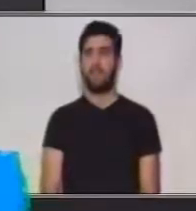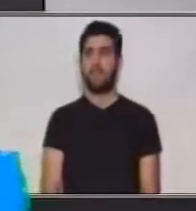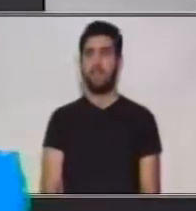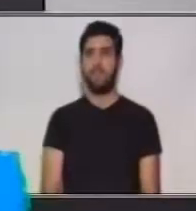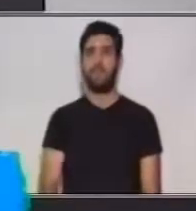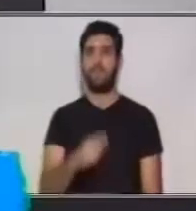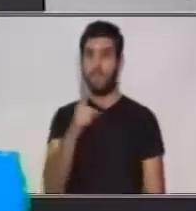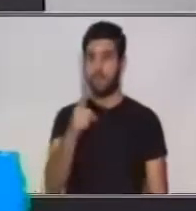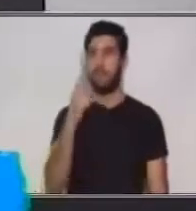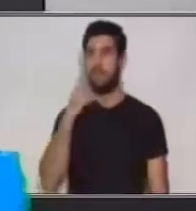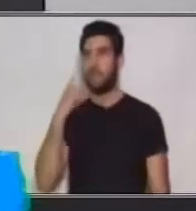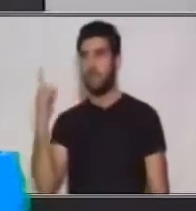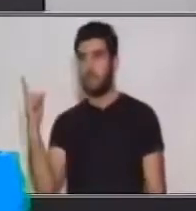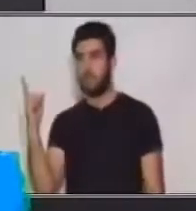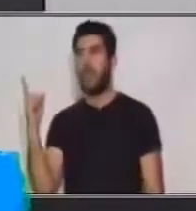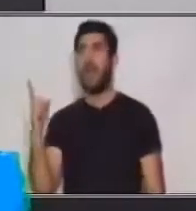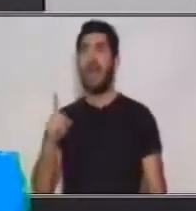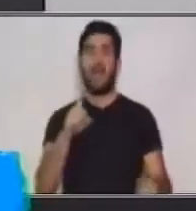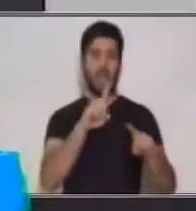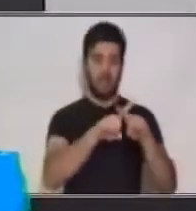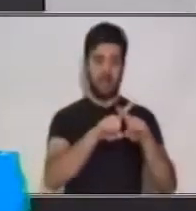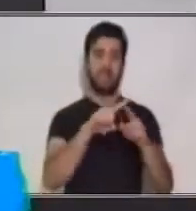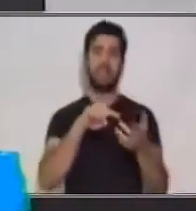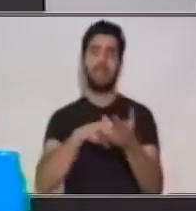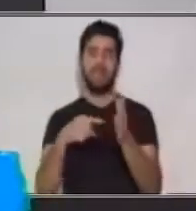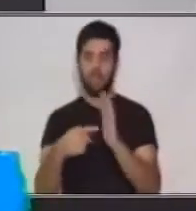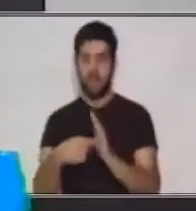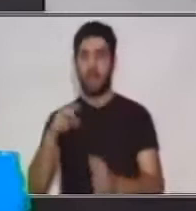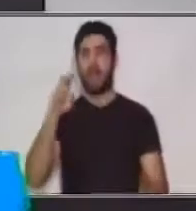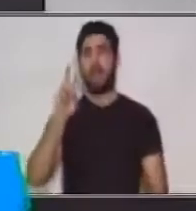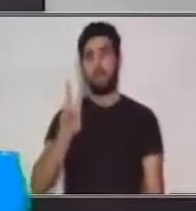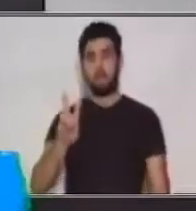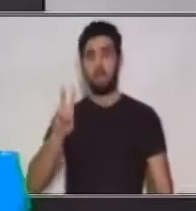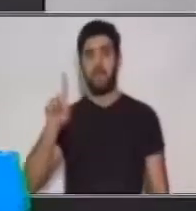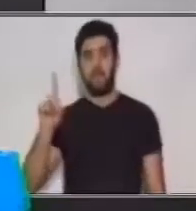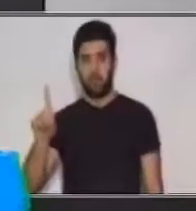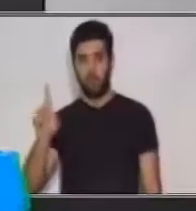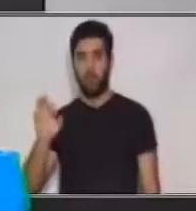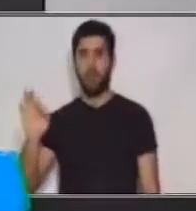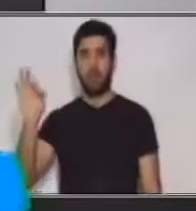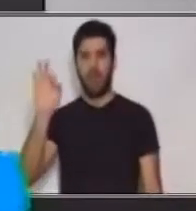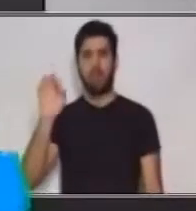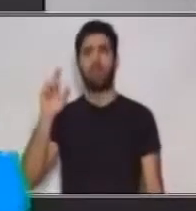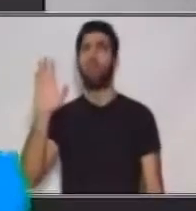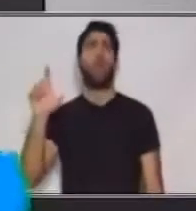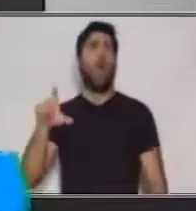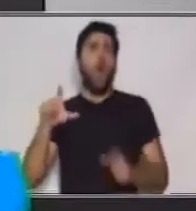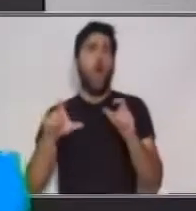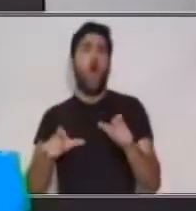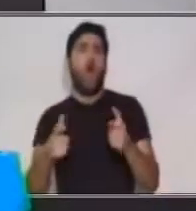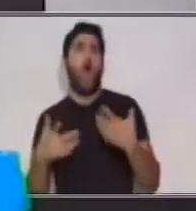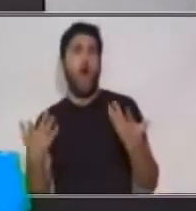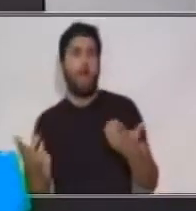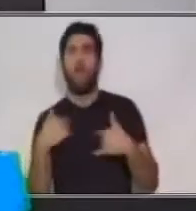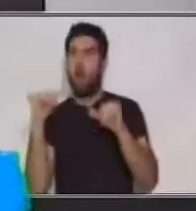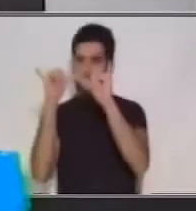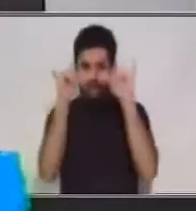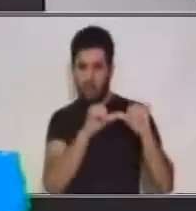Va a tener el valor de 21 grados, ¿sí? ¿Cómo lo sé? No utilicé ninguna